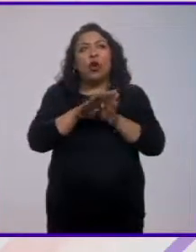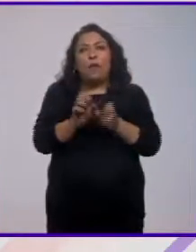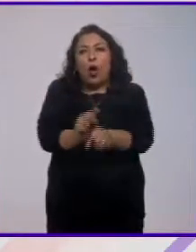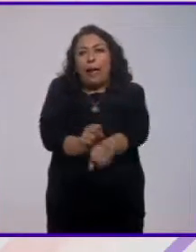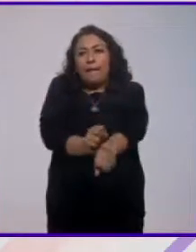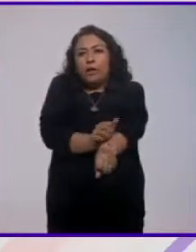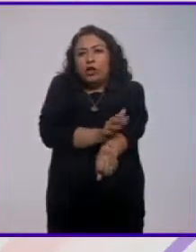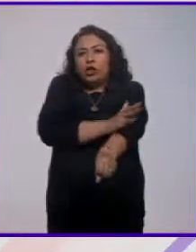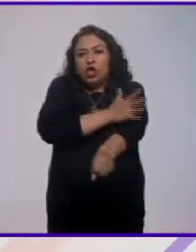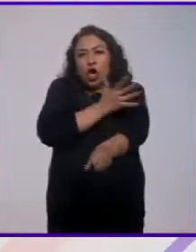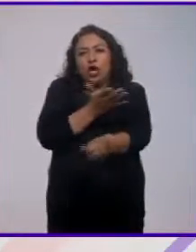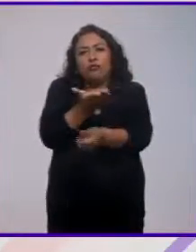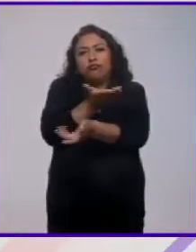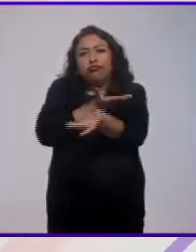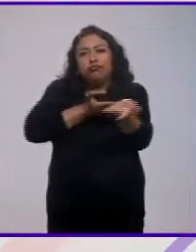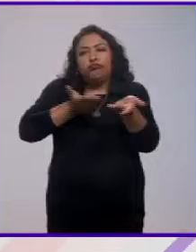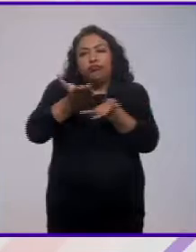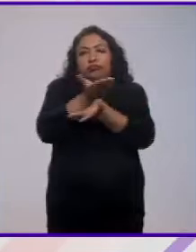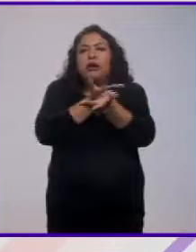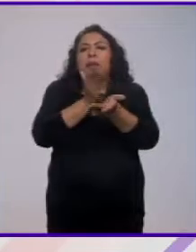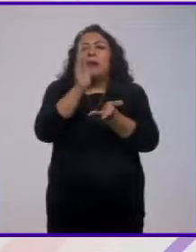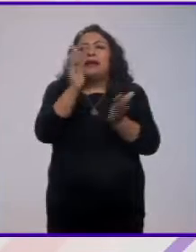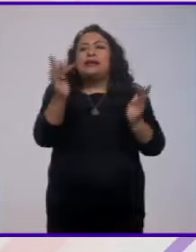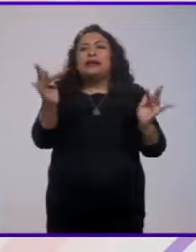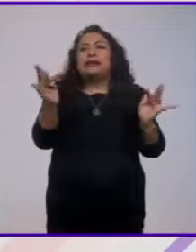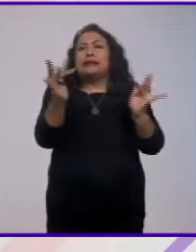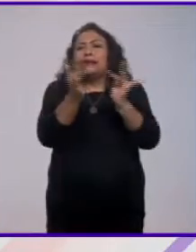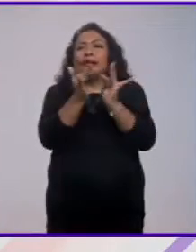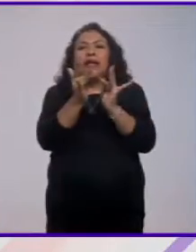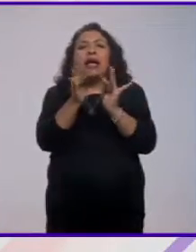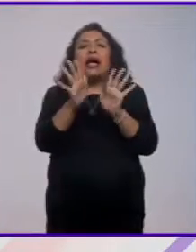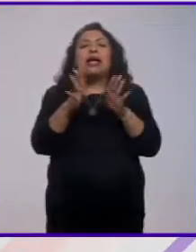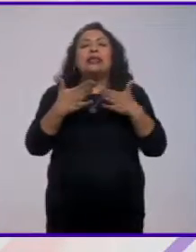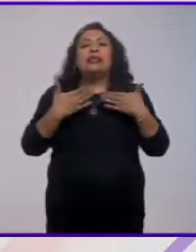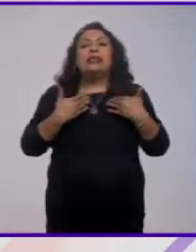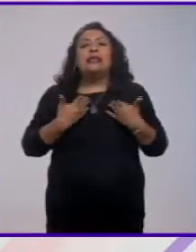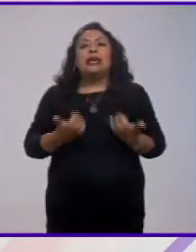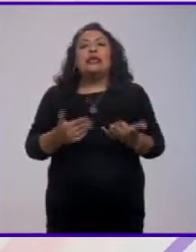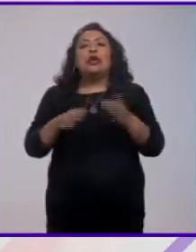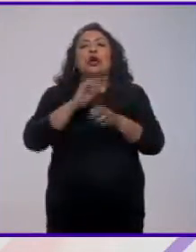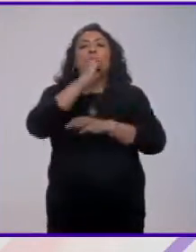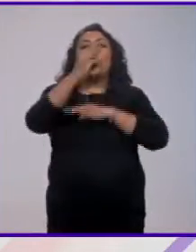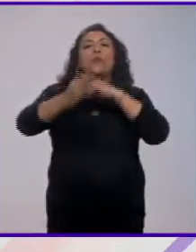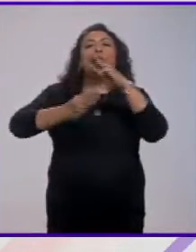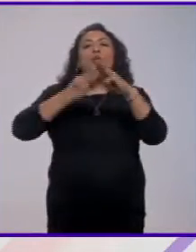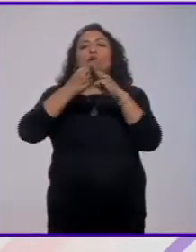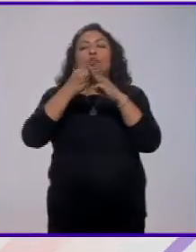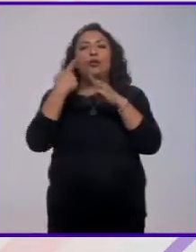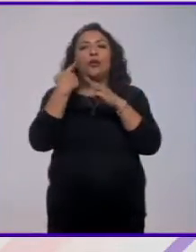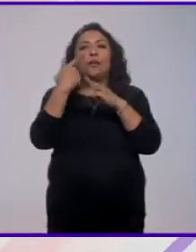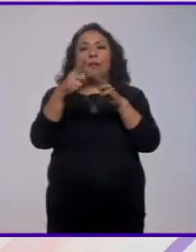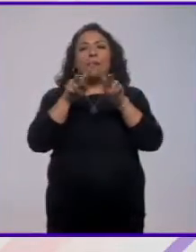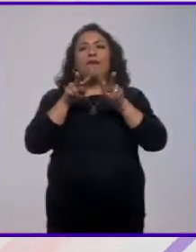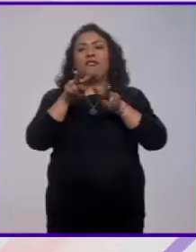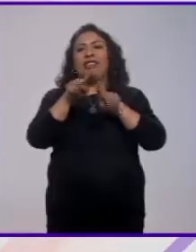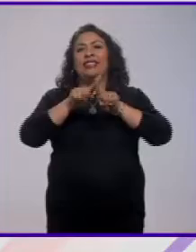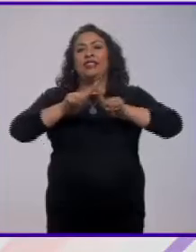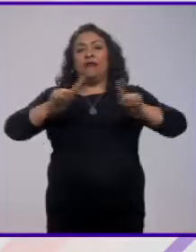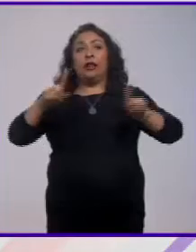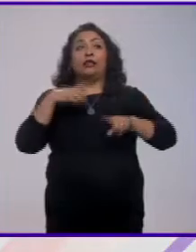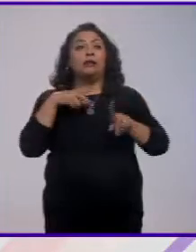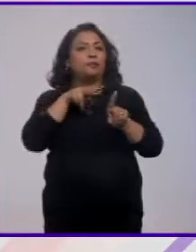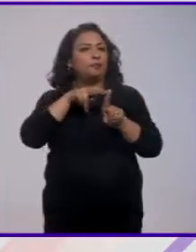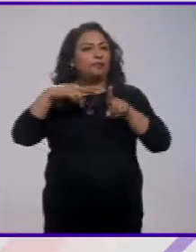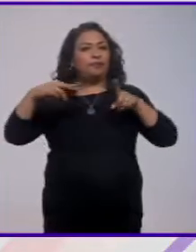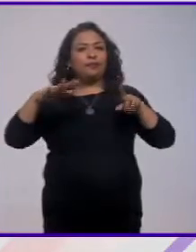emociones es como un canal directo que nos lleva a entender el mundo de una manera distinta. Contrario a la visión